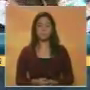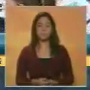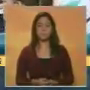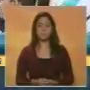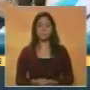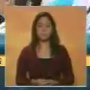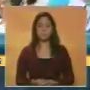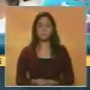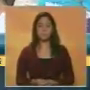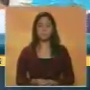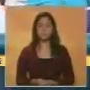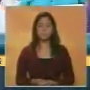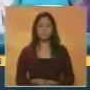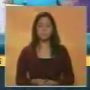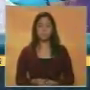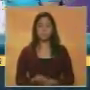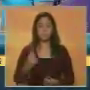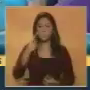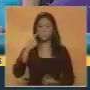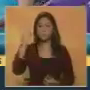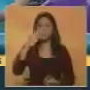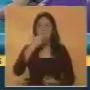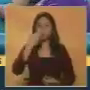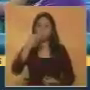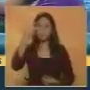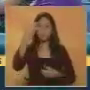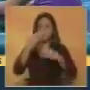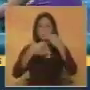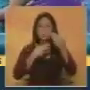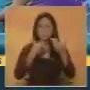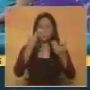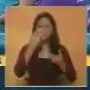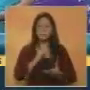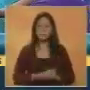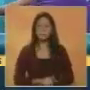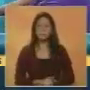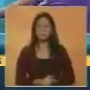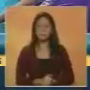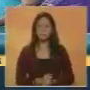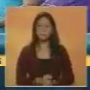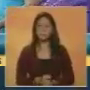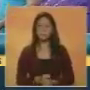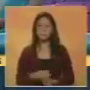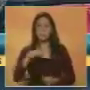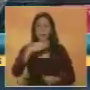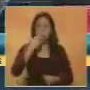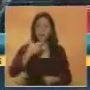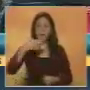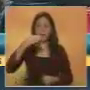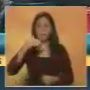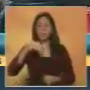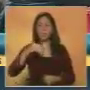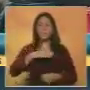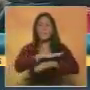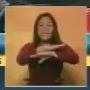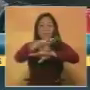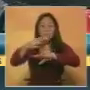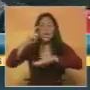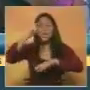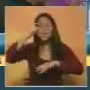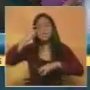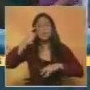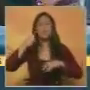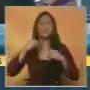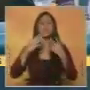zorros y camaleones. Ala, ala, ala, ala, ala, ala. Al son de la música llanera, la comunidad recordó uno de los